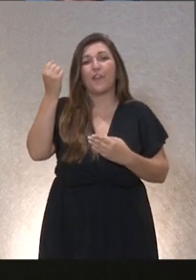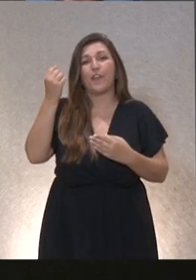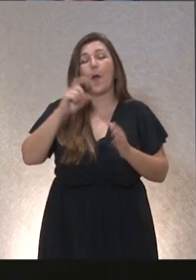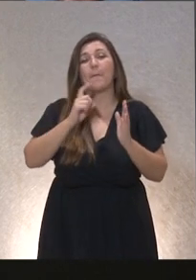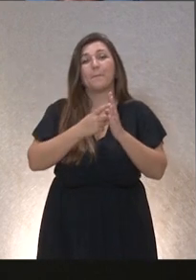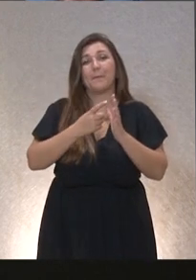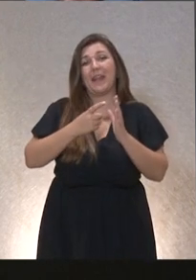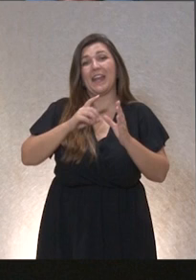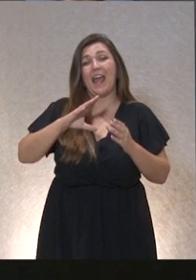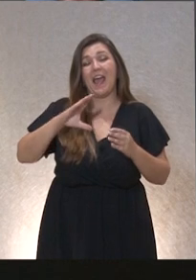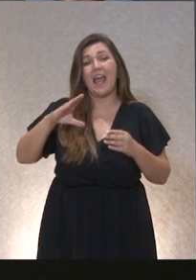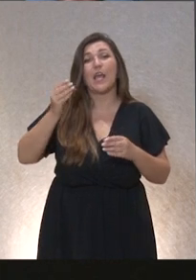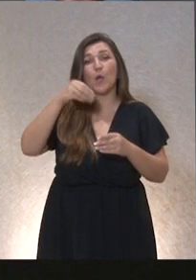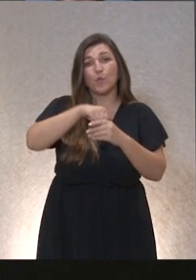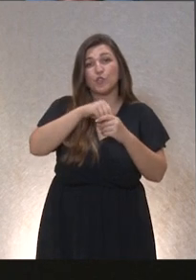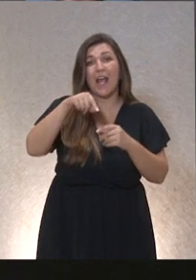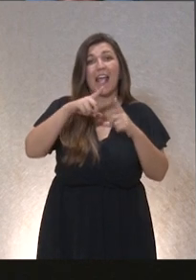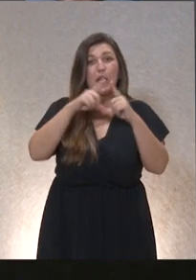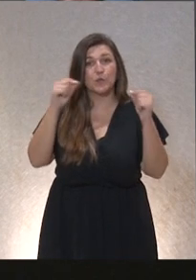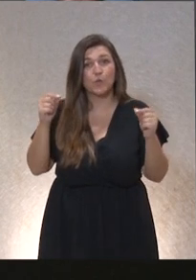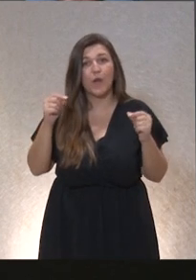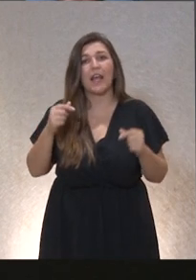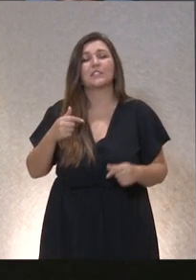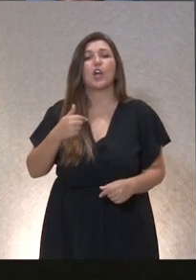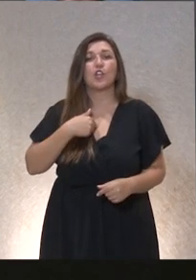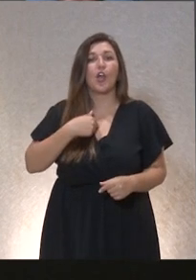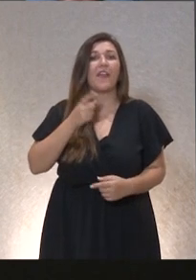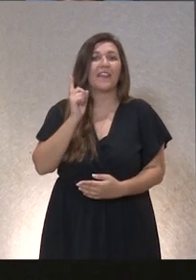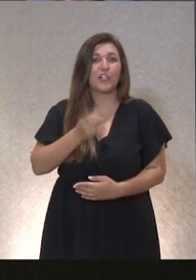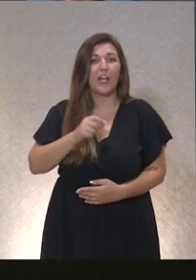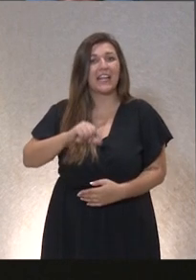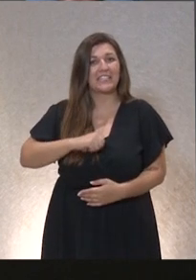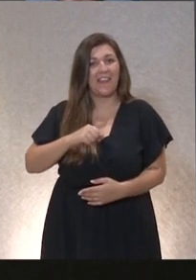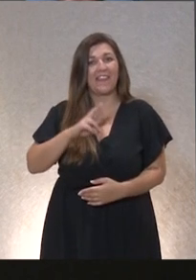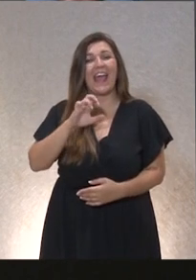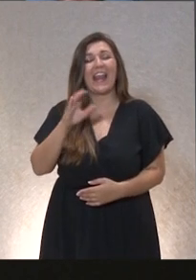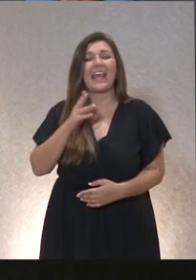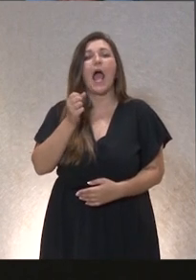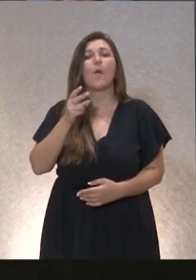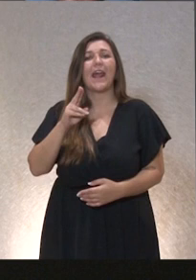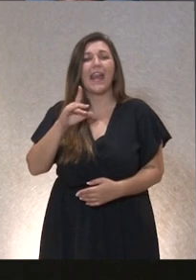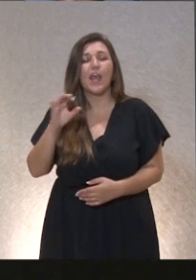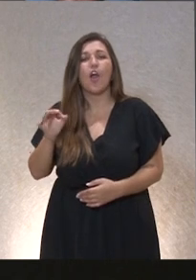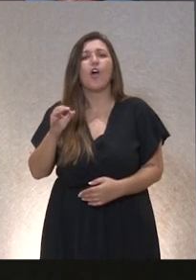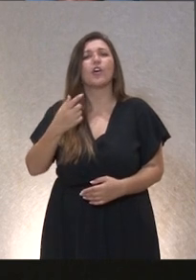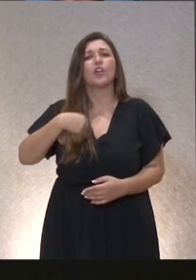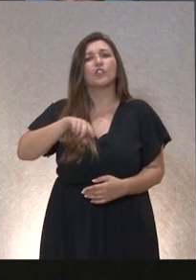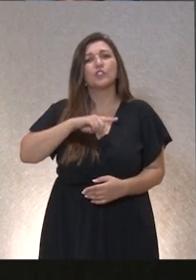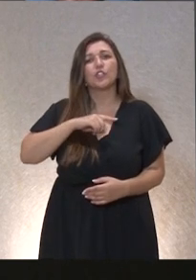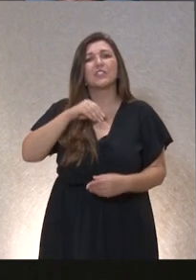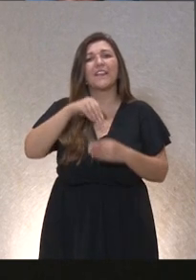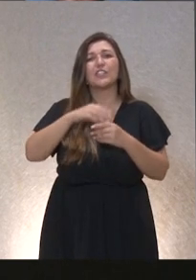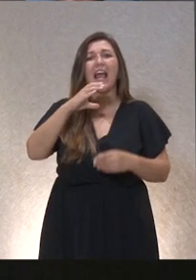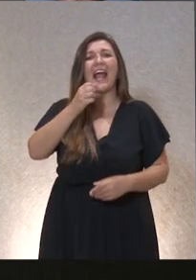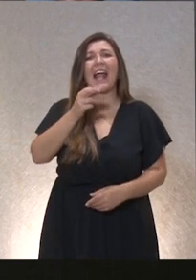darnos un espacio en este congreso eh Como dice dice soy soledad soy la directora de la residencia Ray Aurelio nosotros estamos en carrocera en